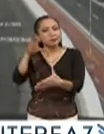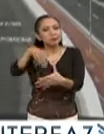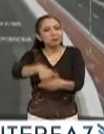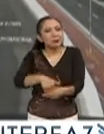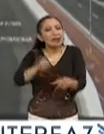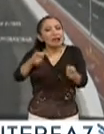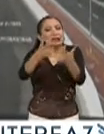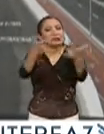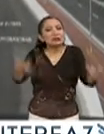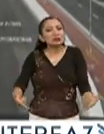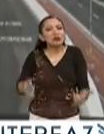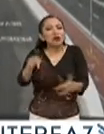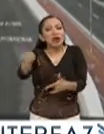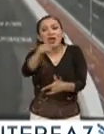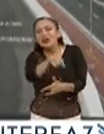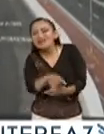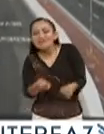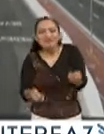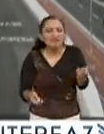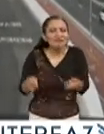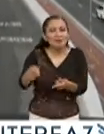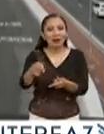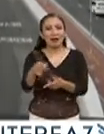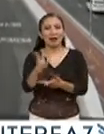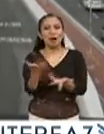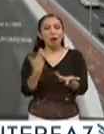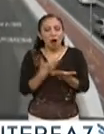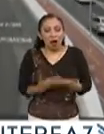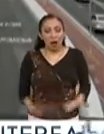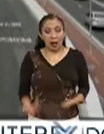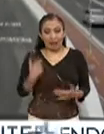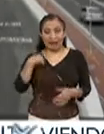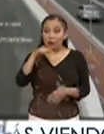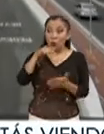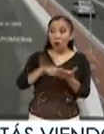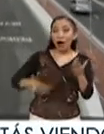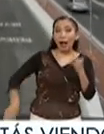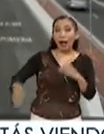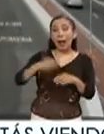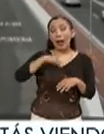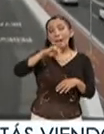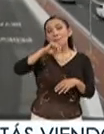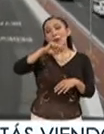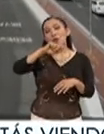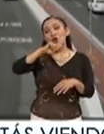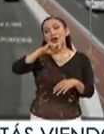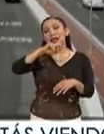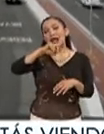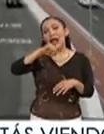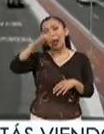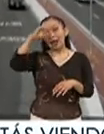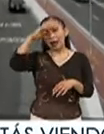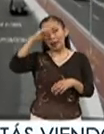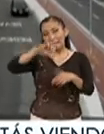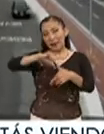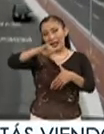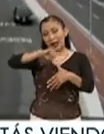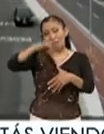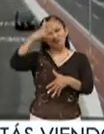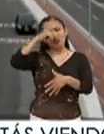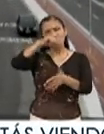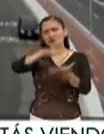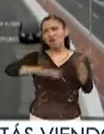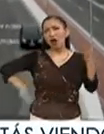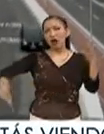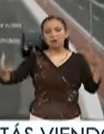involucrarnos en la historia y por supuesto también en el presente. Nos encontramos en el Memorial América Latina, un bellísimo lugar